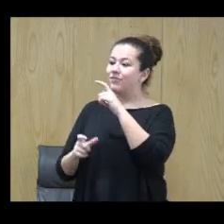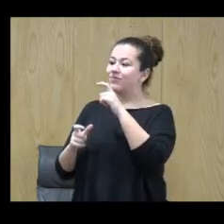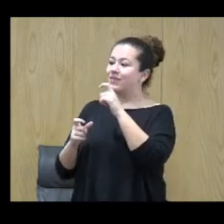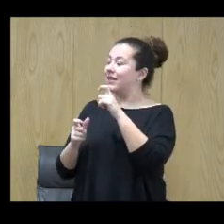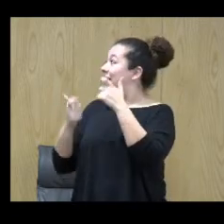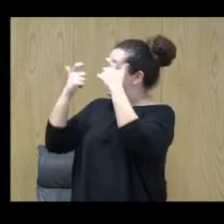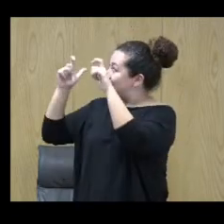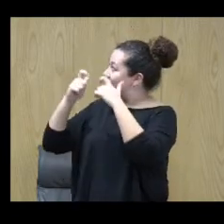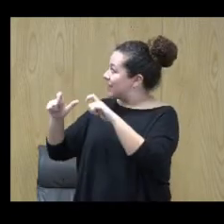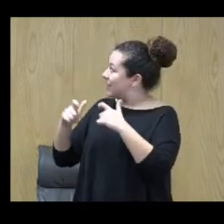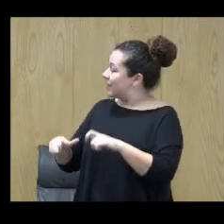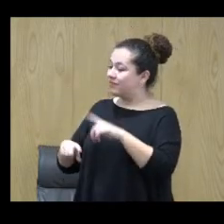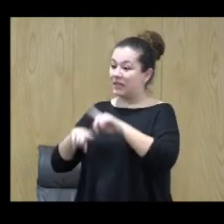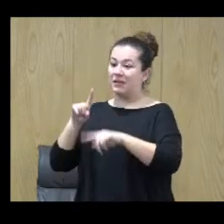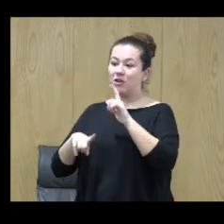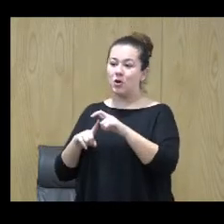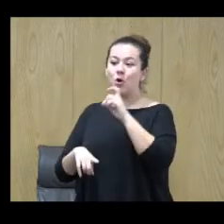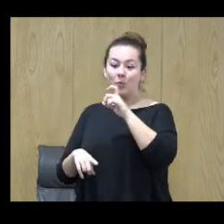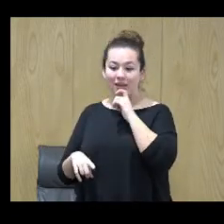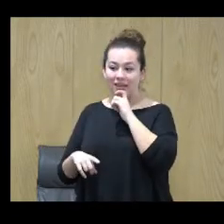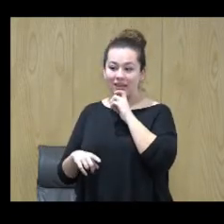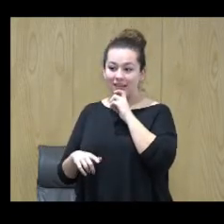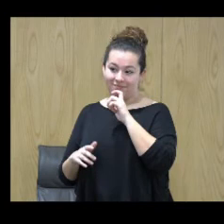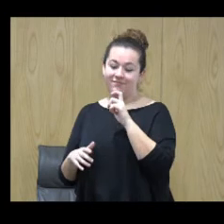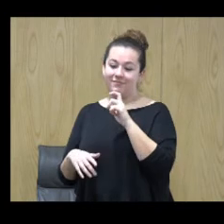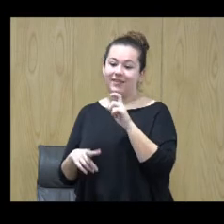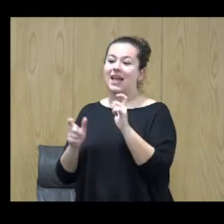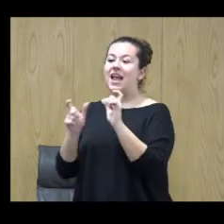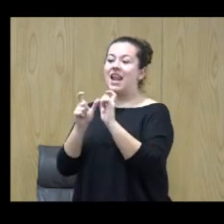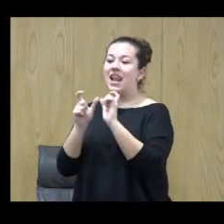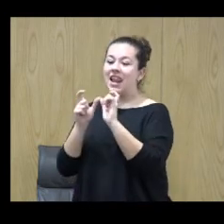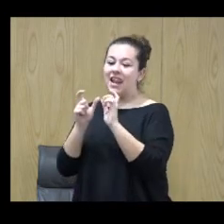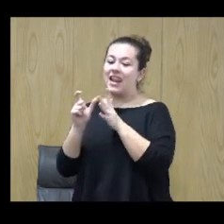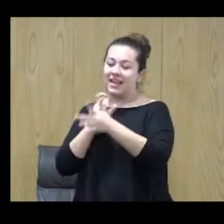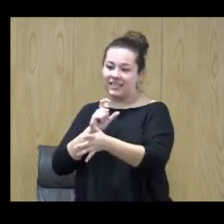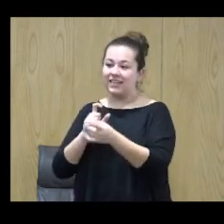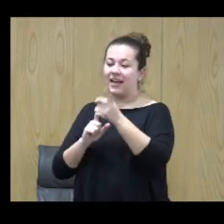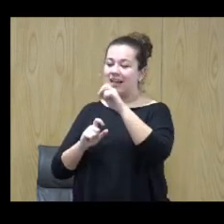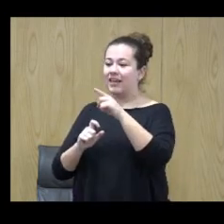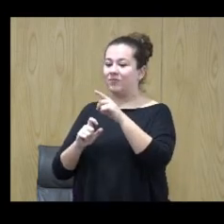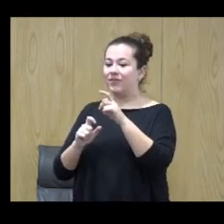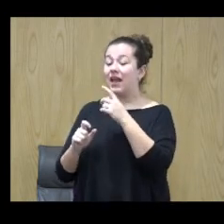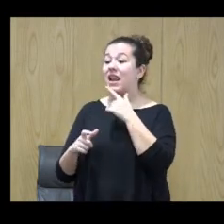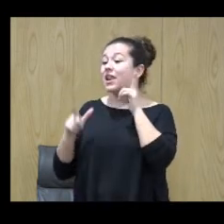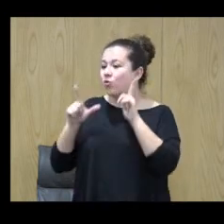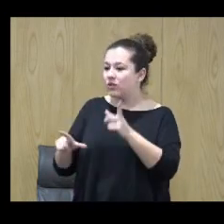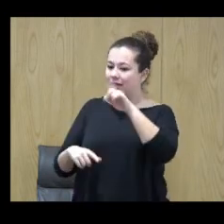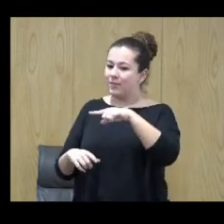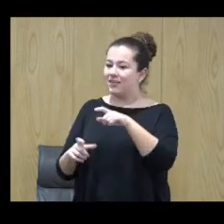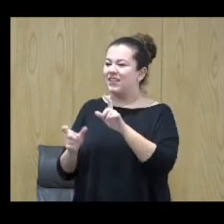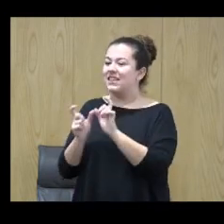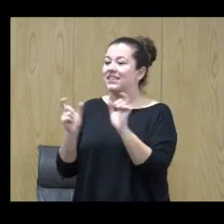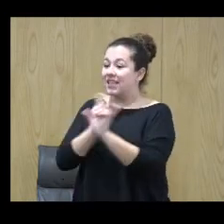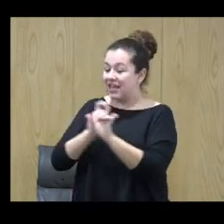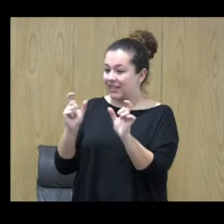van siendo la complejidad léxica y lingüística y también la información sintáctica. Es decir, va complejándose los textos en esta